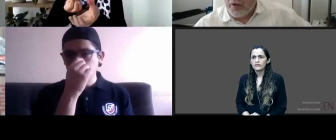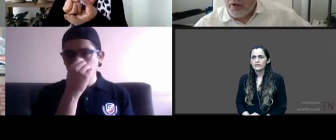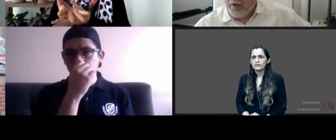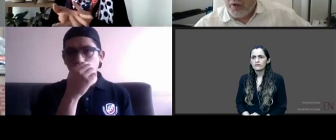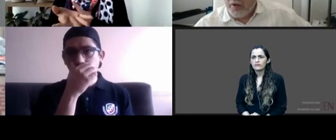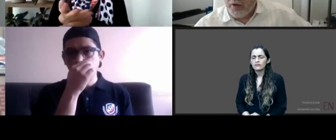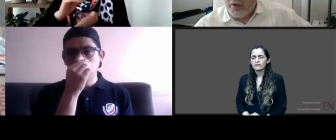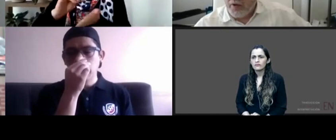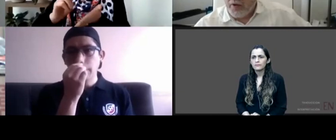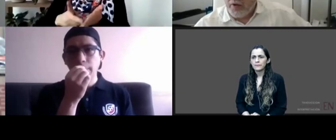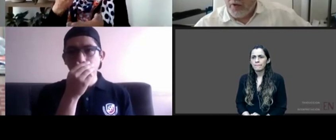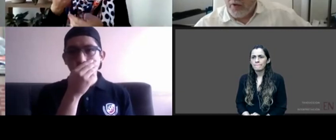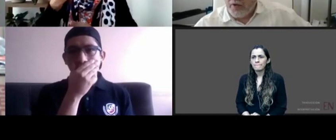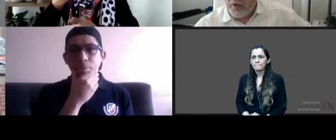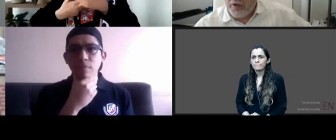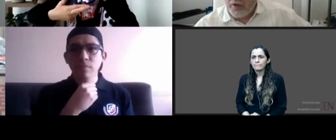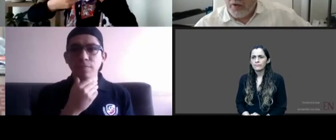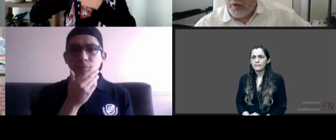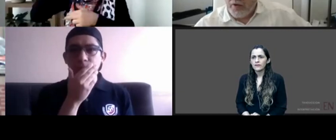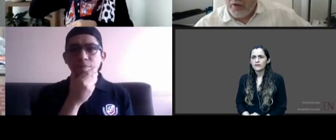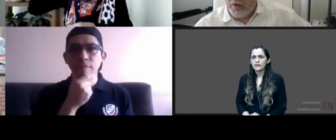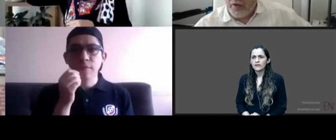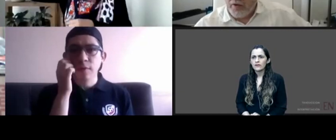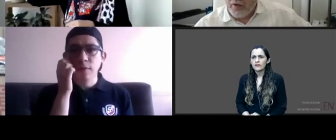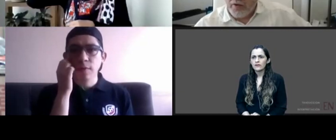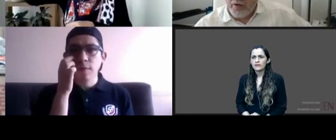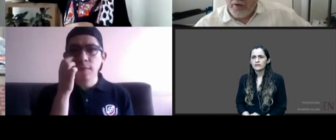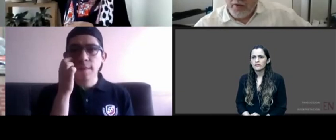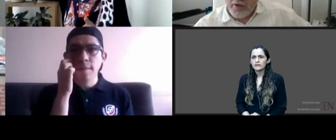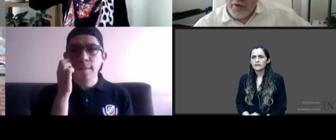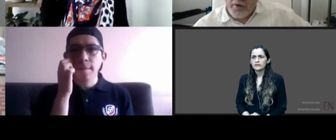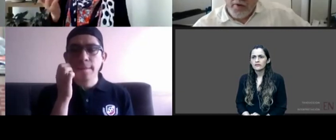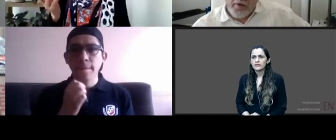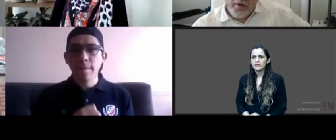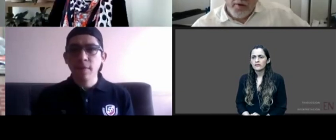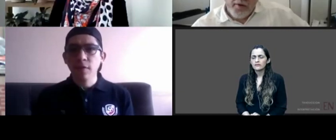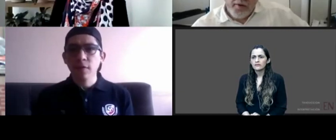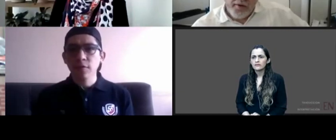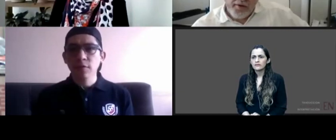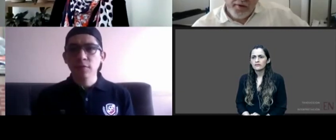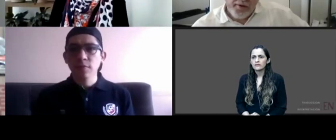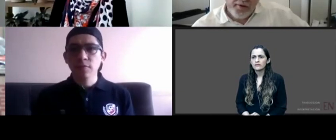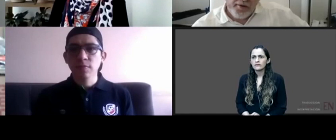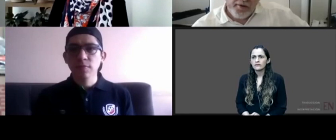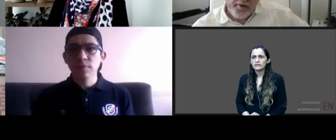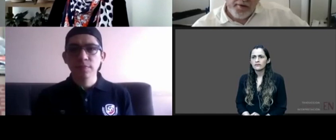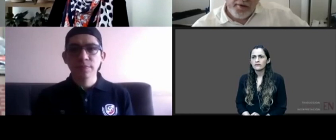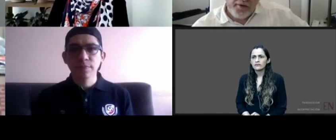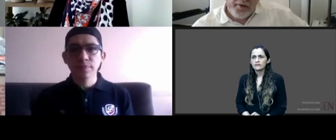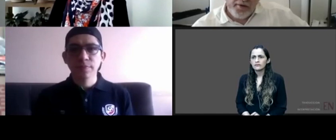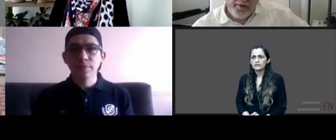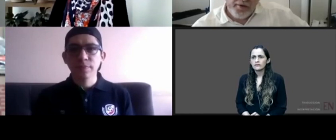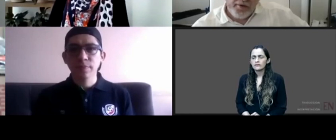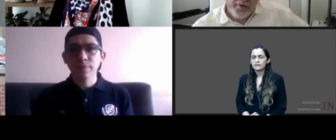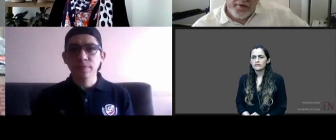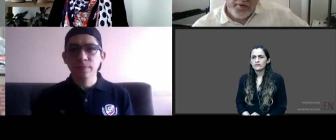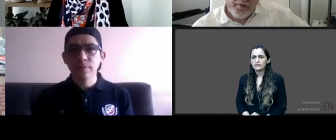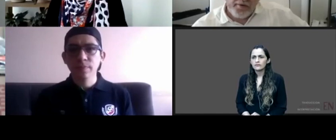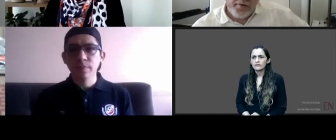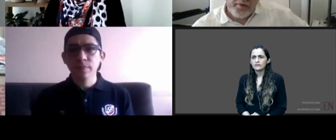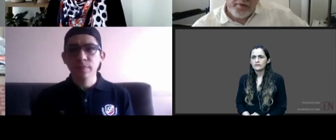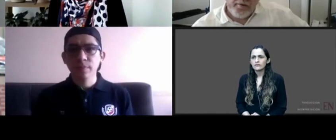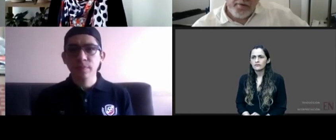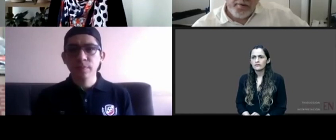base, pues ahora, por ejemplo, en el tiempo de la pandemia, pues ha estado complicado. Para ellos esta